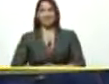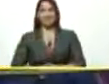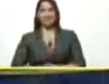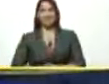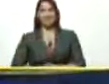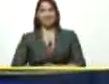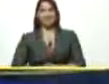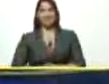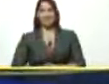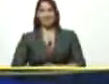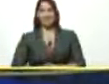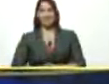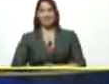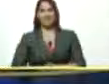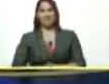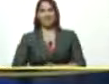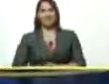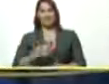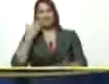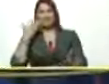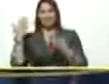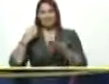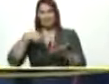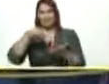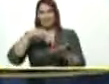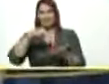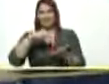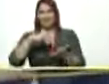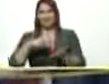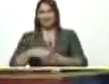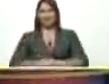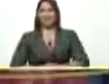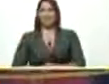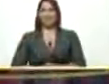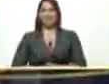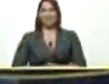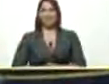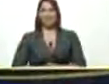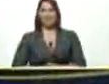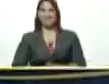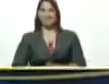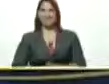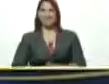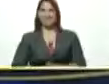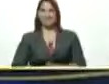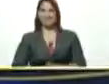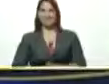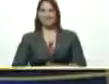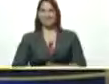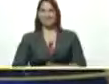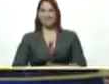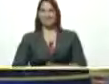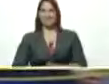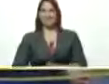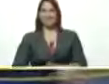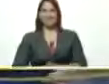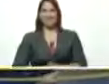taca, taca, taca, taca. Taca, taca, ta, taracata, taracata, tacaracatá.